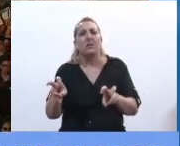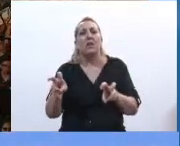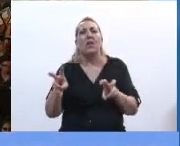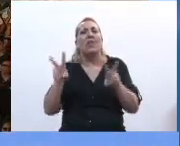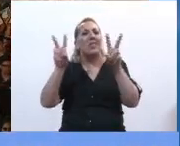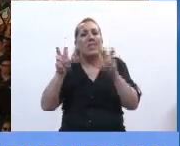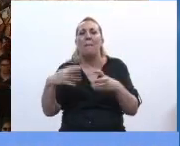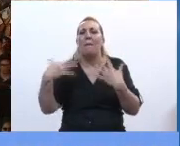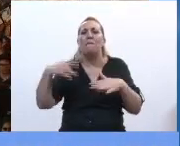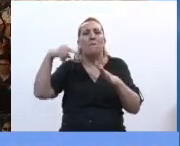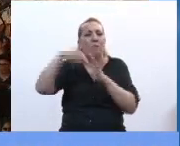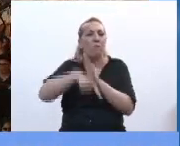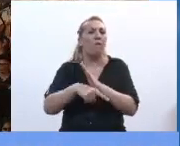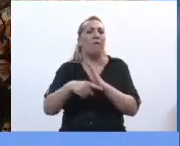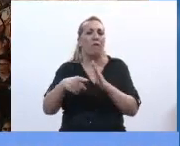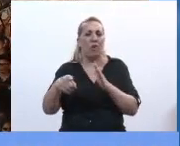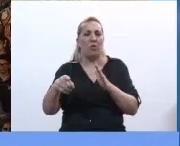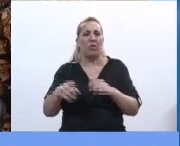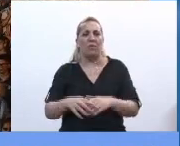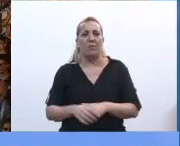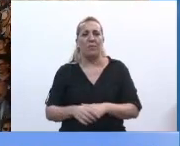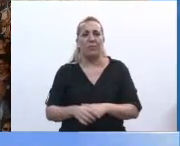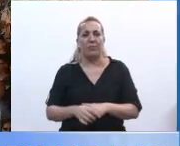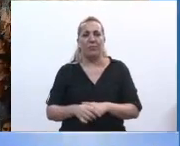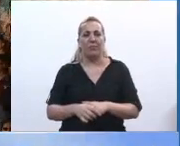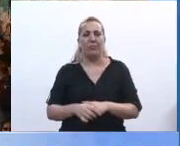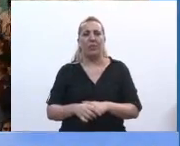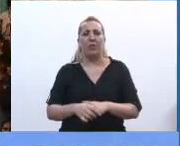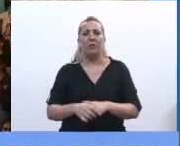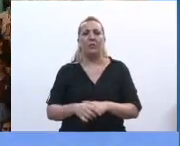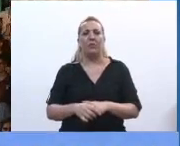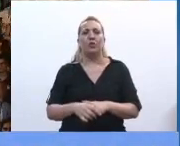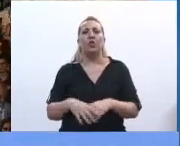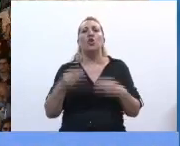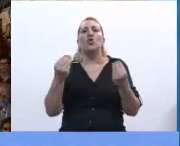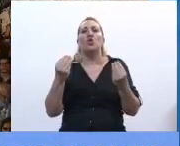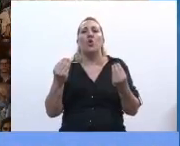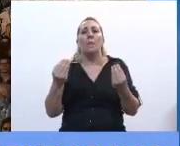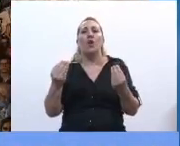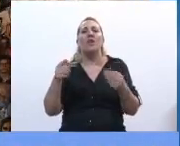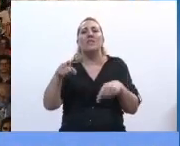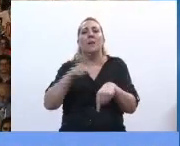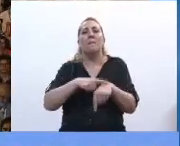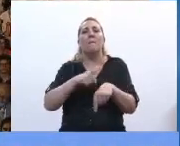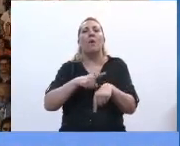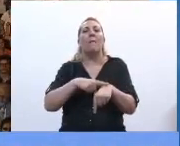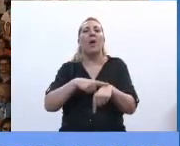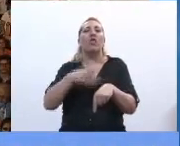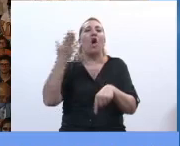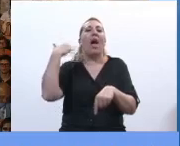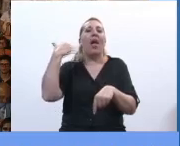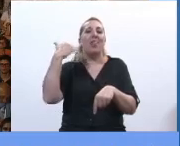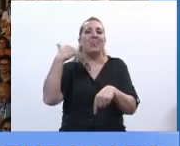profundísimos en las sociedades occidentales como lo fueron en su momento la píldora anticonceptiva